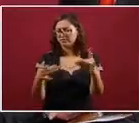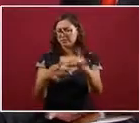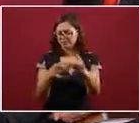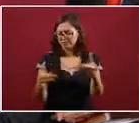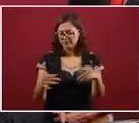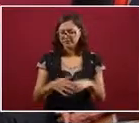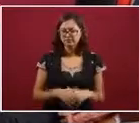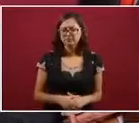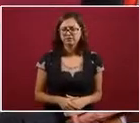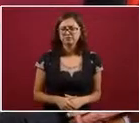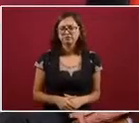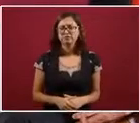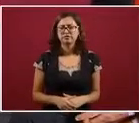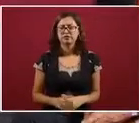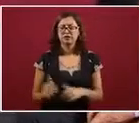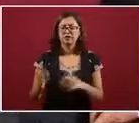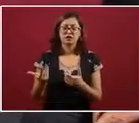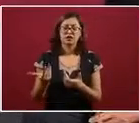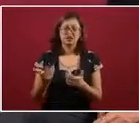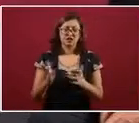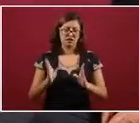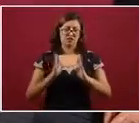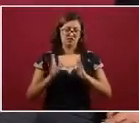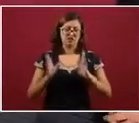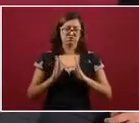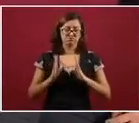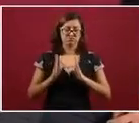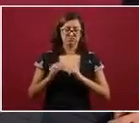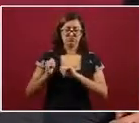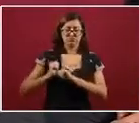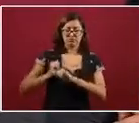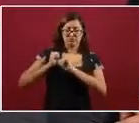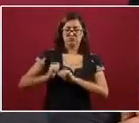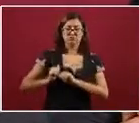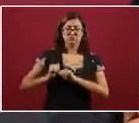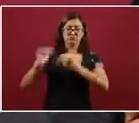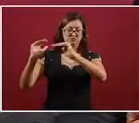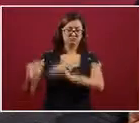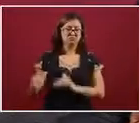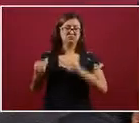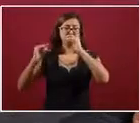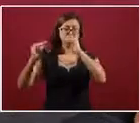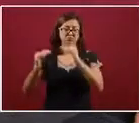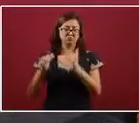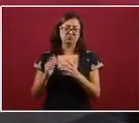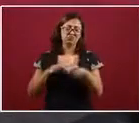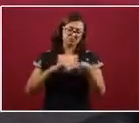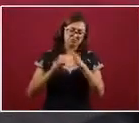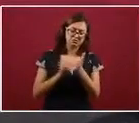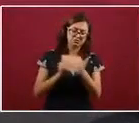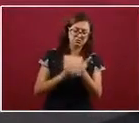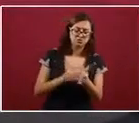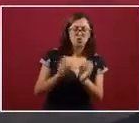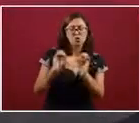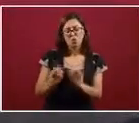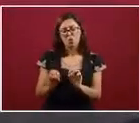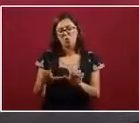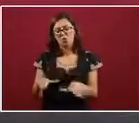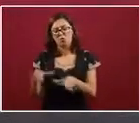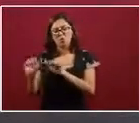Los altos mandos del ejército, en activo o retirados, no forman